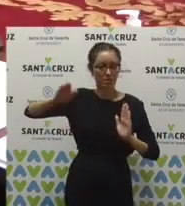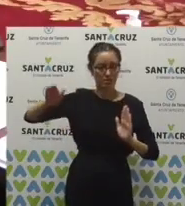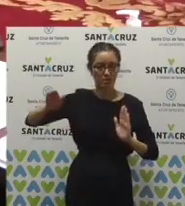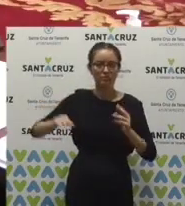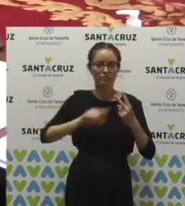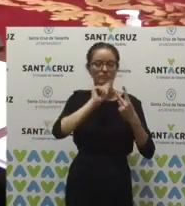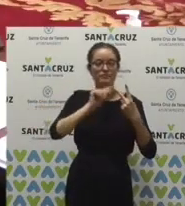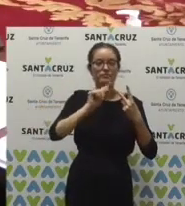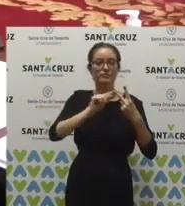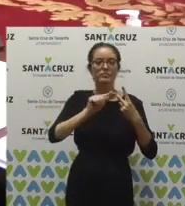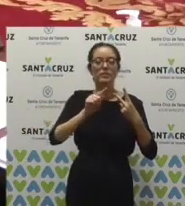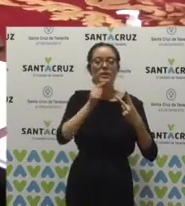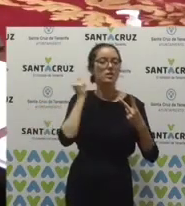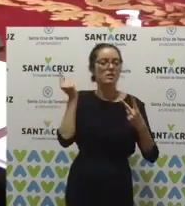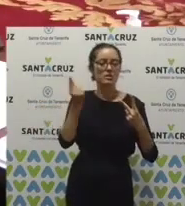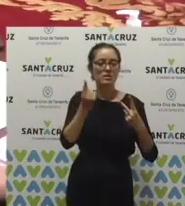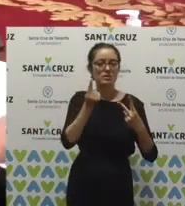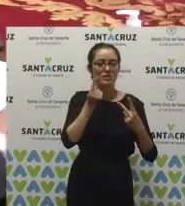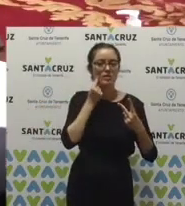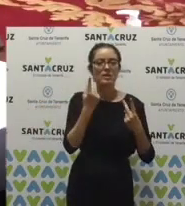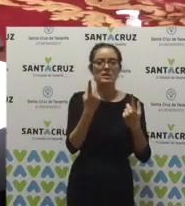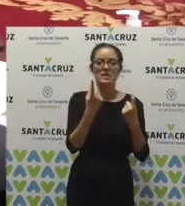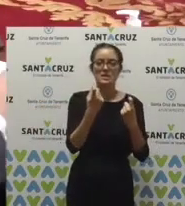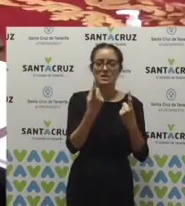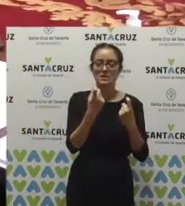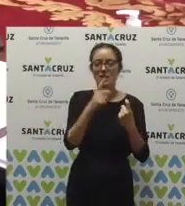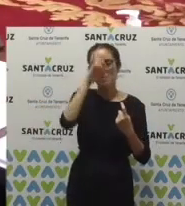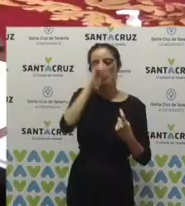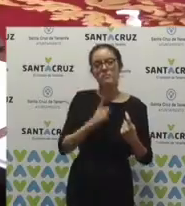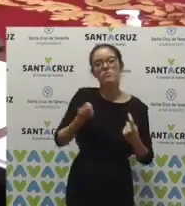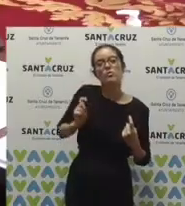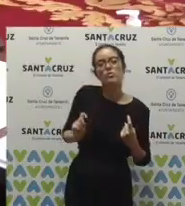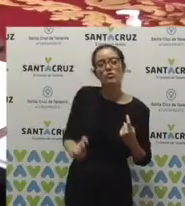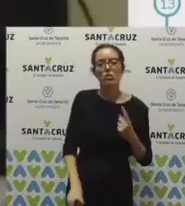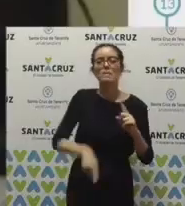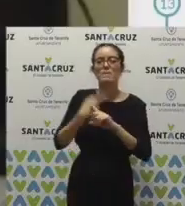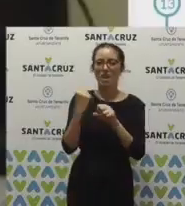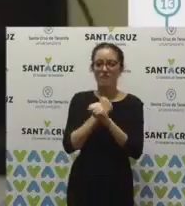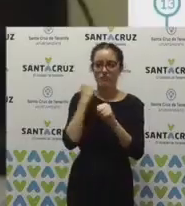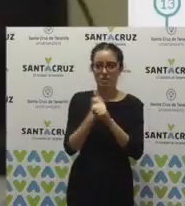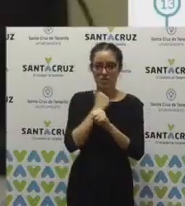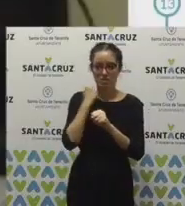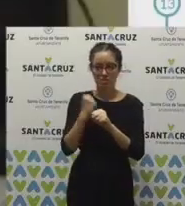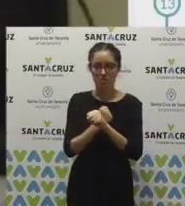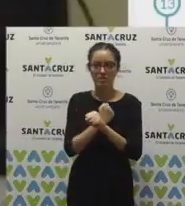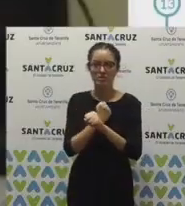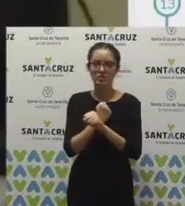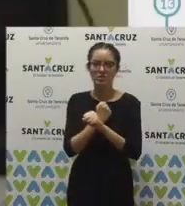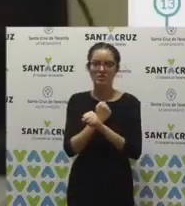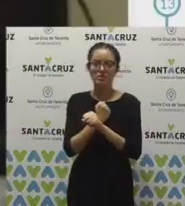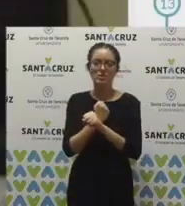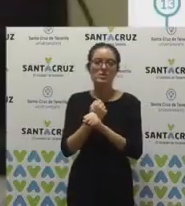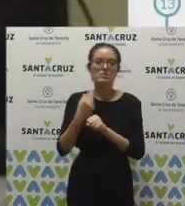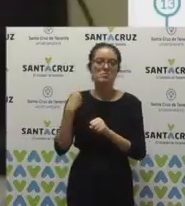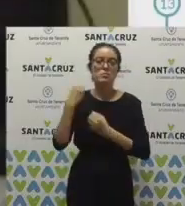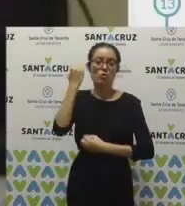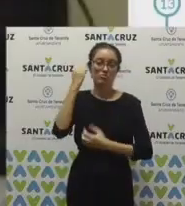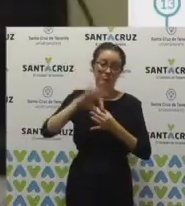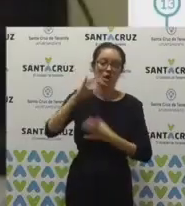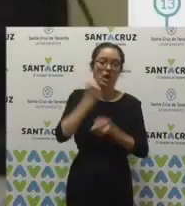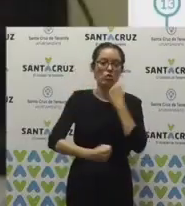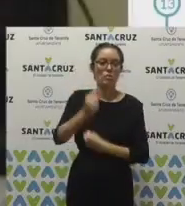2 identificar las necesidades de perfiles profesionales y laborales que se demandan en la actualidad en la economía azul